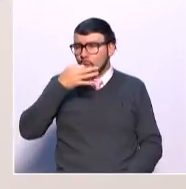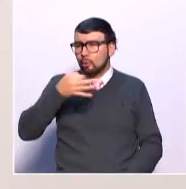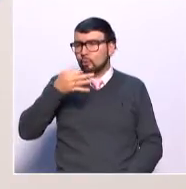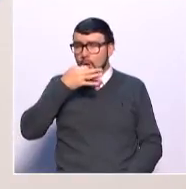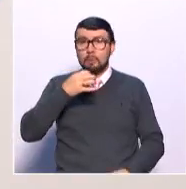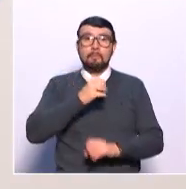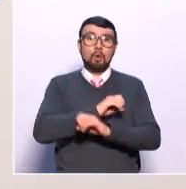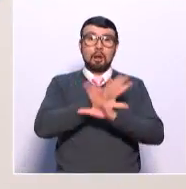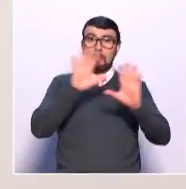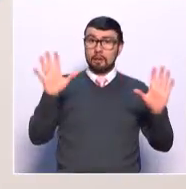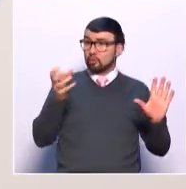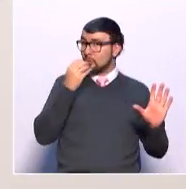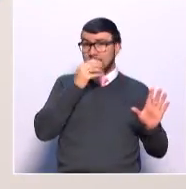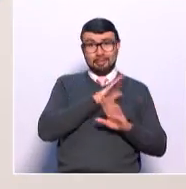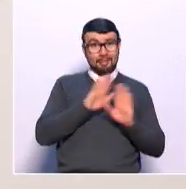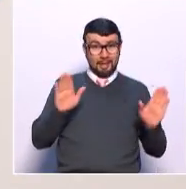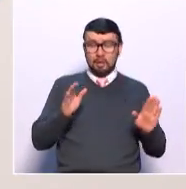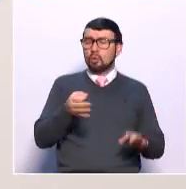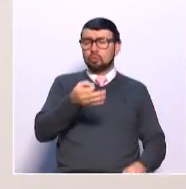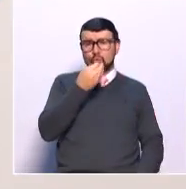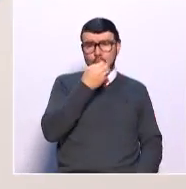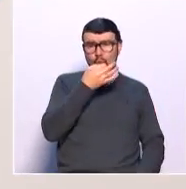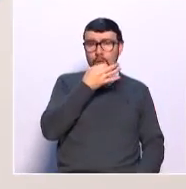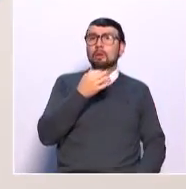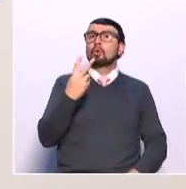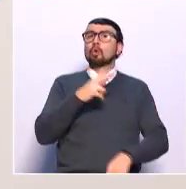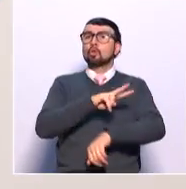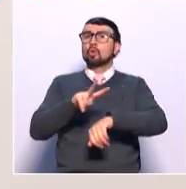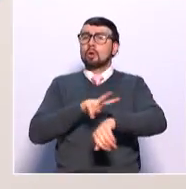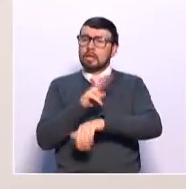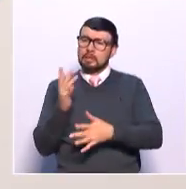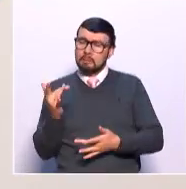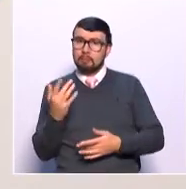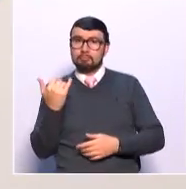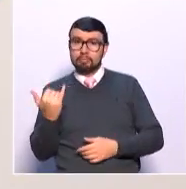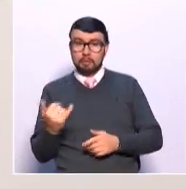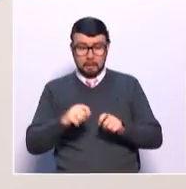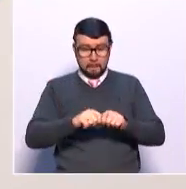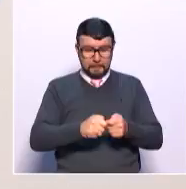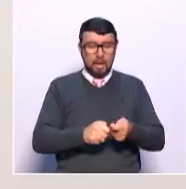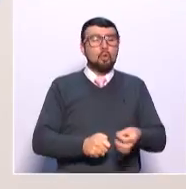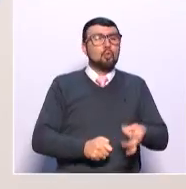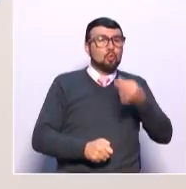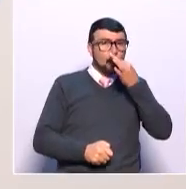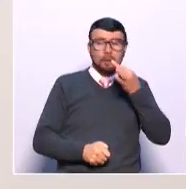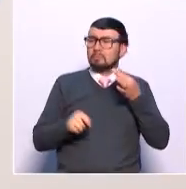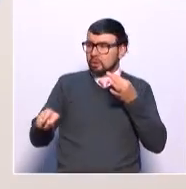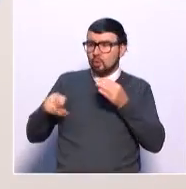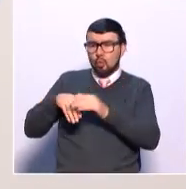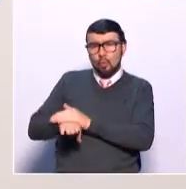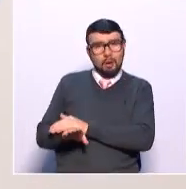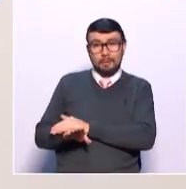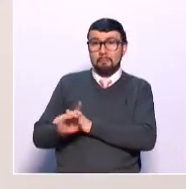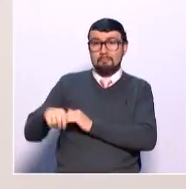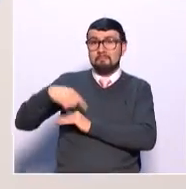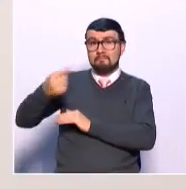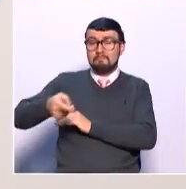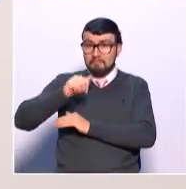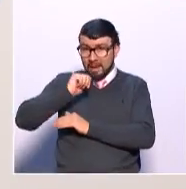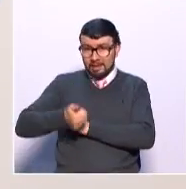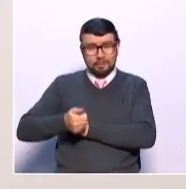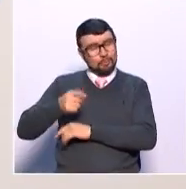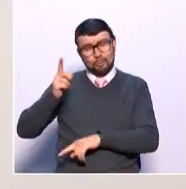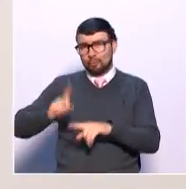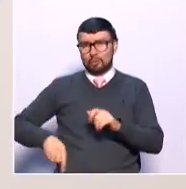ayunas esperan dos horas para comer no se puede partir la pastilla por eso vienen tantas presentaciones de